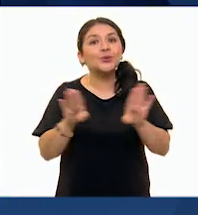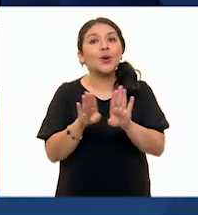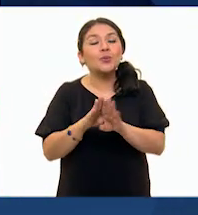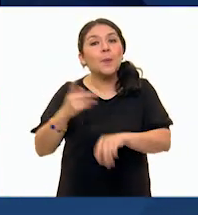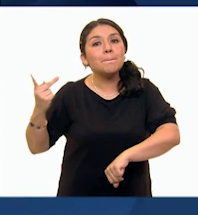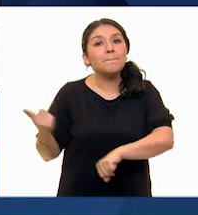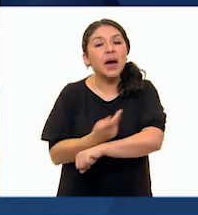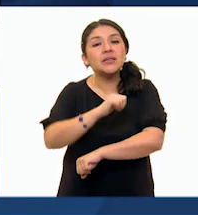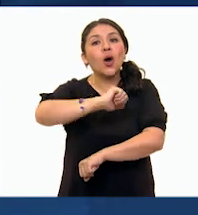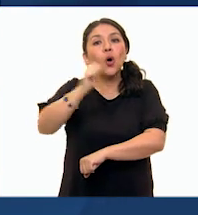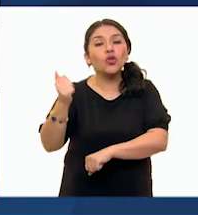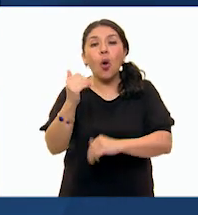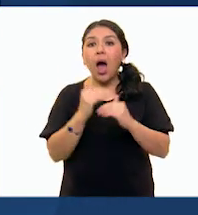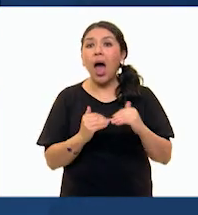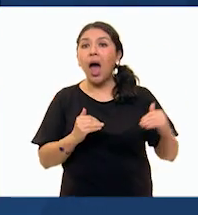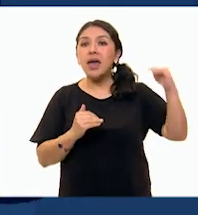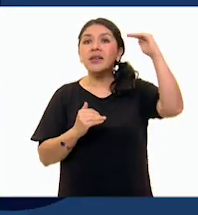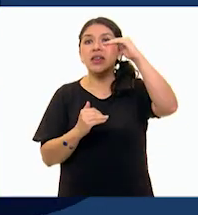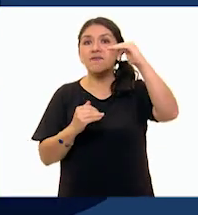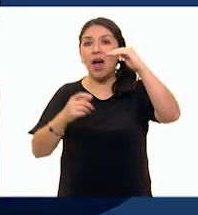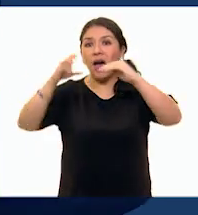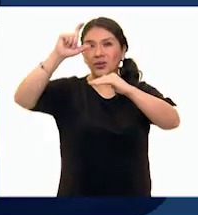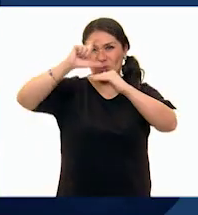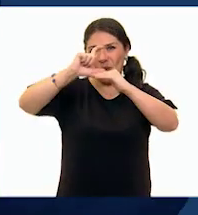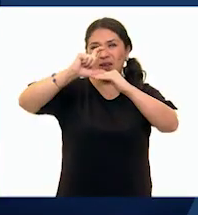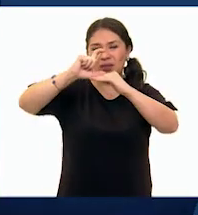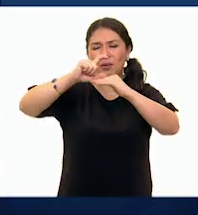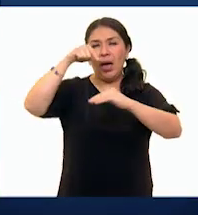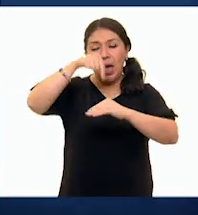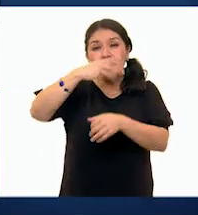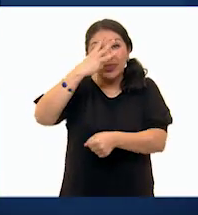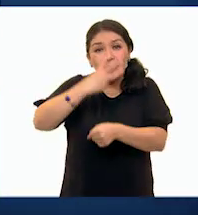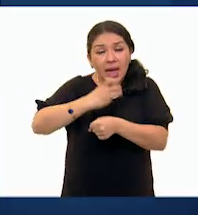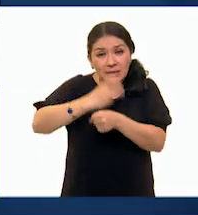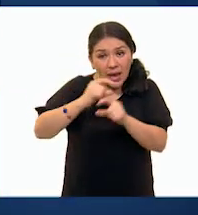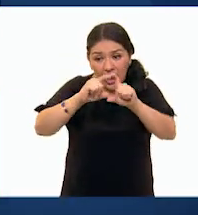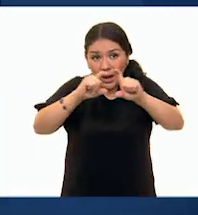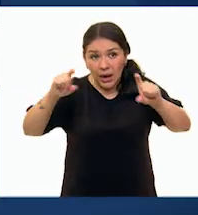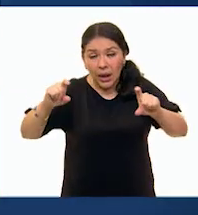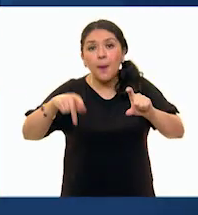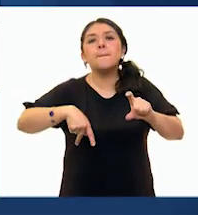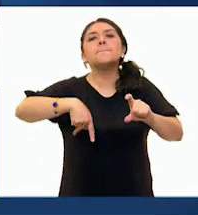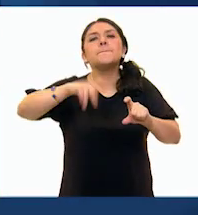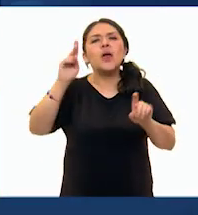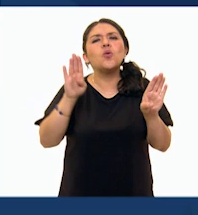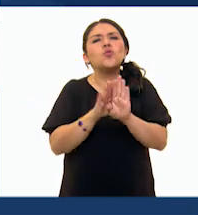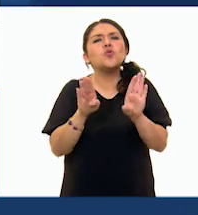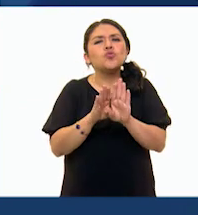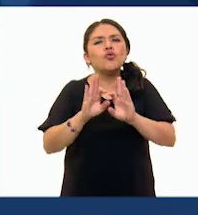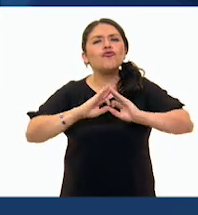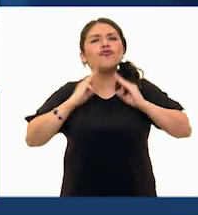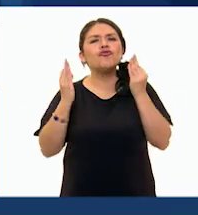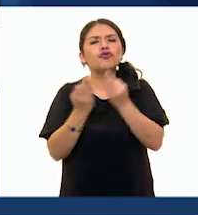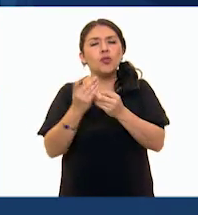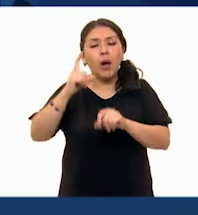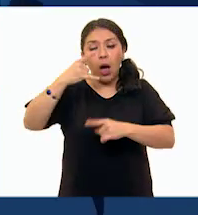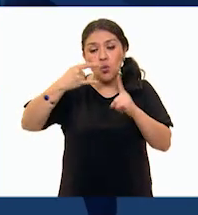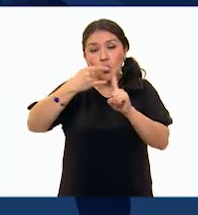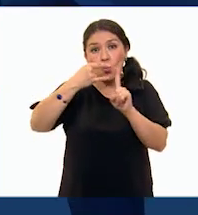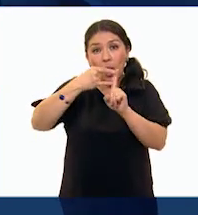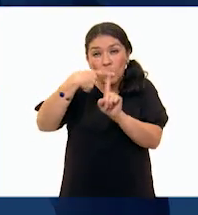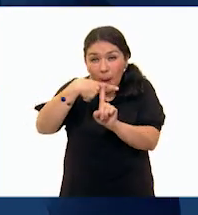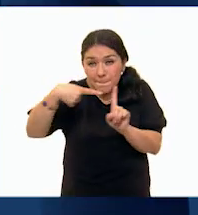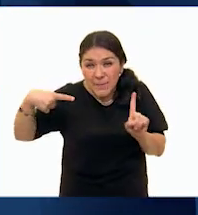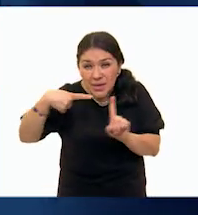el cuadrado que va hasta arriba. En el tercer nivel, pero para formar el cuadrado que va en